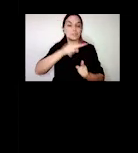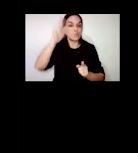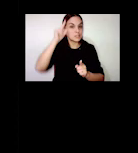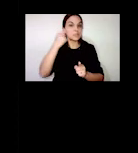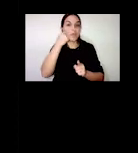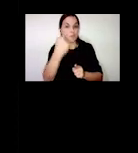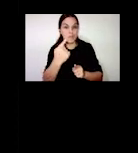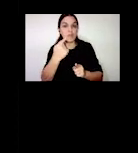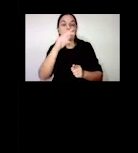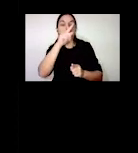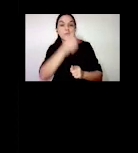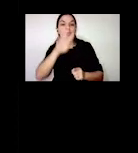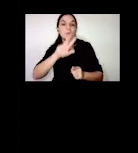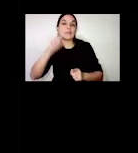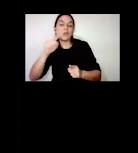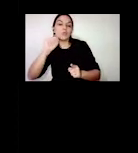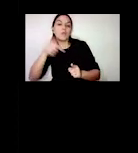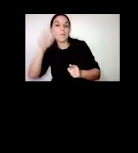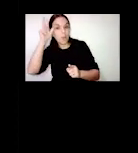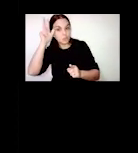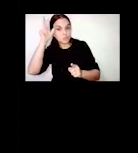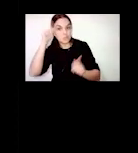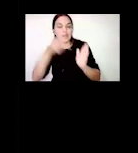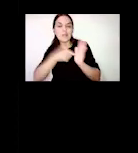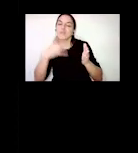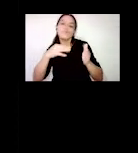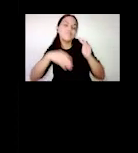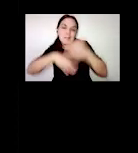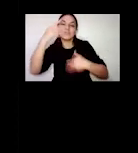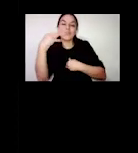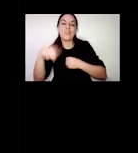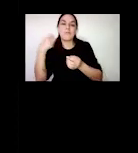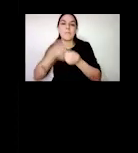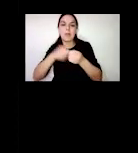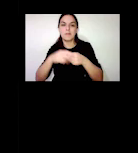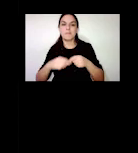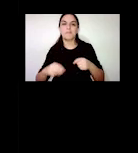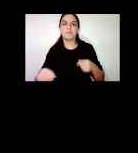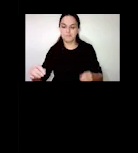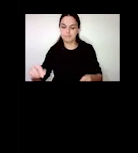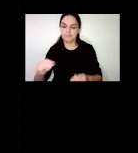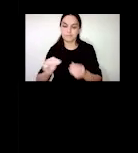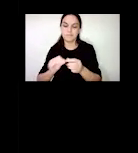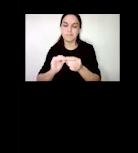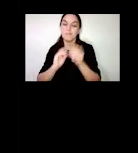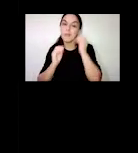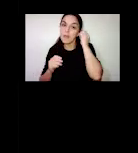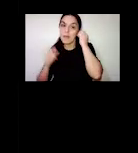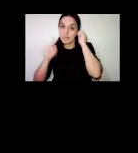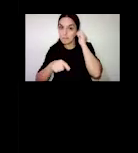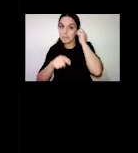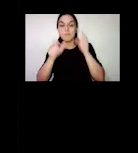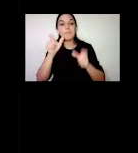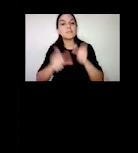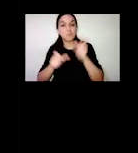11.282.141,08, 24 primer párrafo. Aquellos que si bien no superan, su valor de sus bienes no